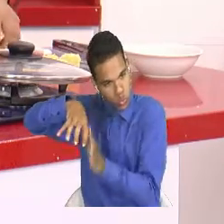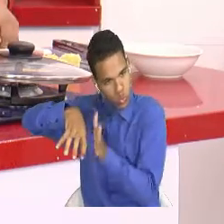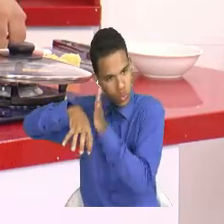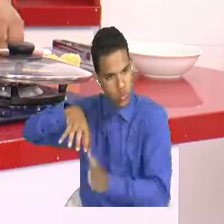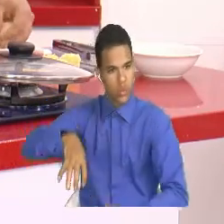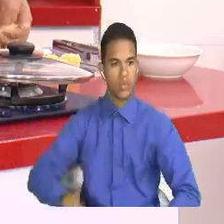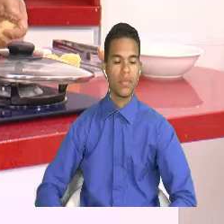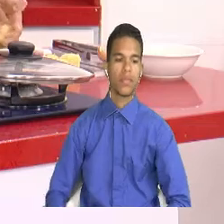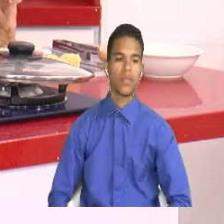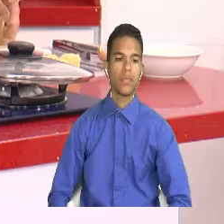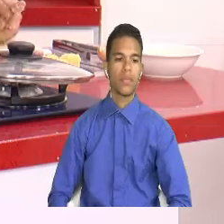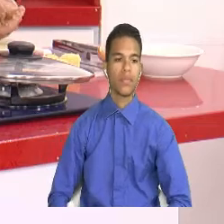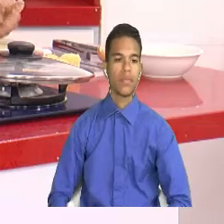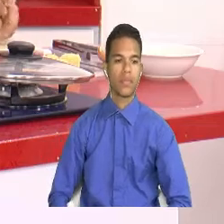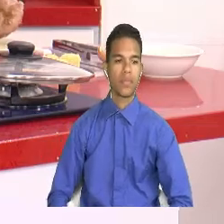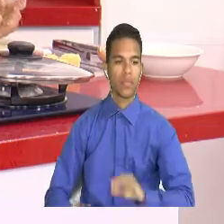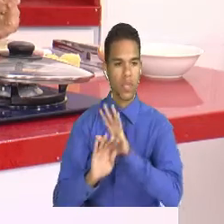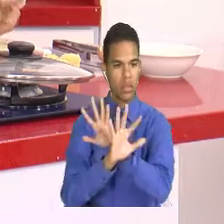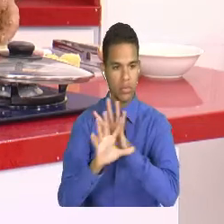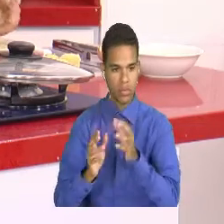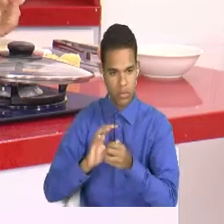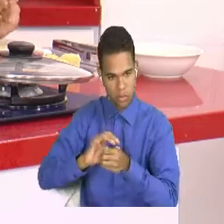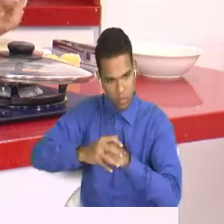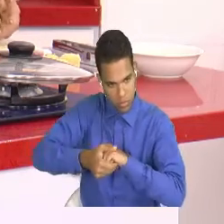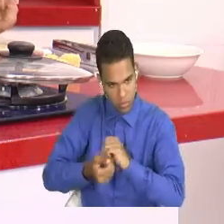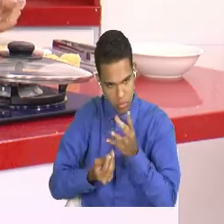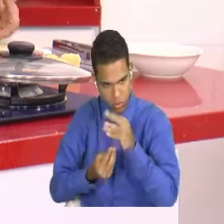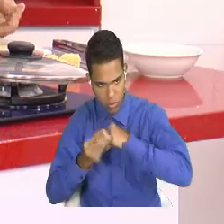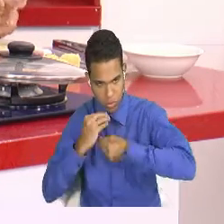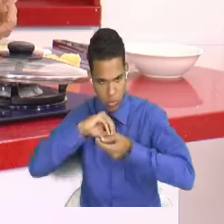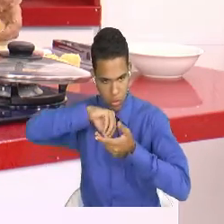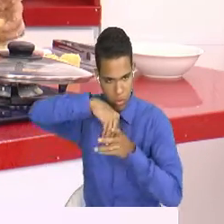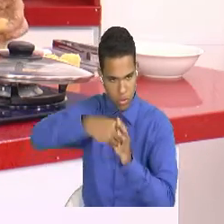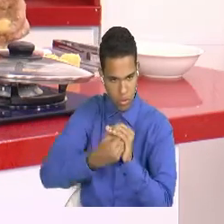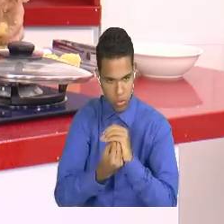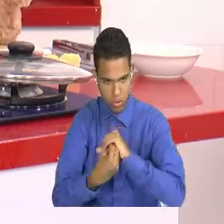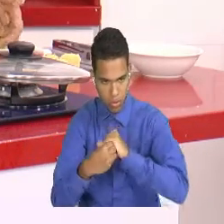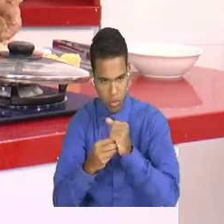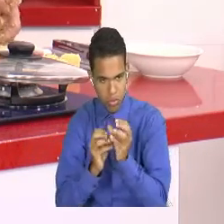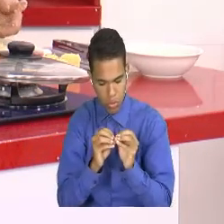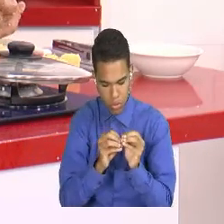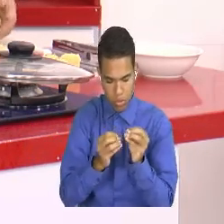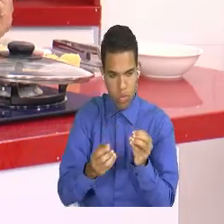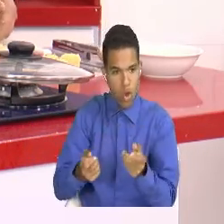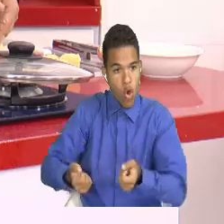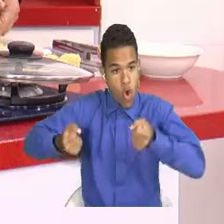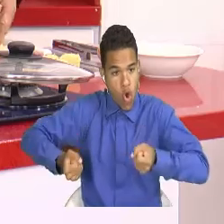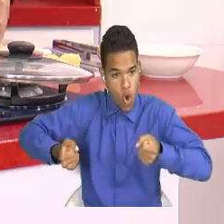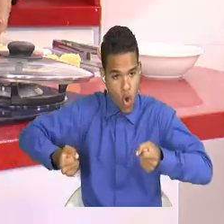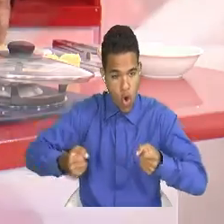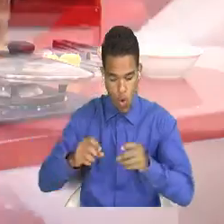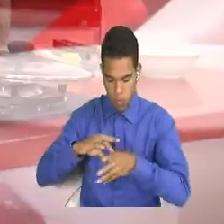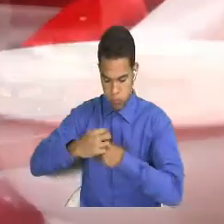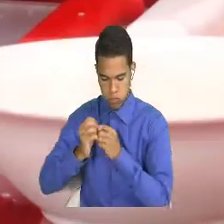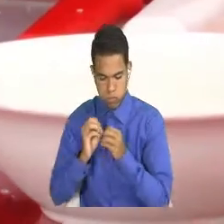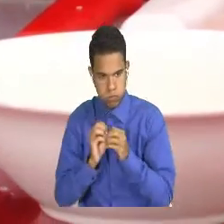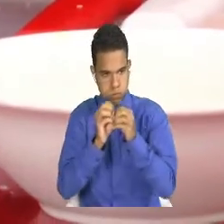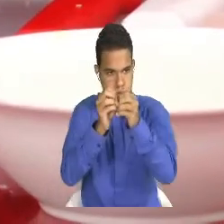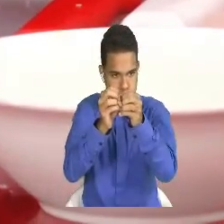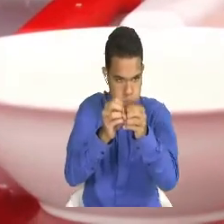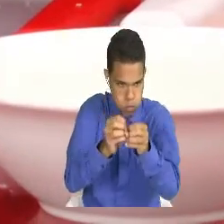Bueno. Acá vamos terminando los cubos. Esto lo vamos a freír de una vez en casa e incluso en